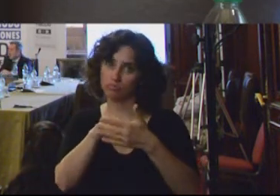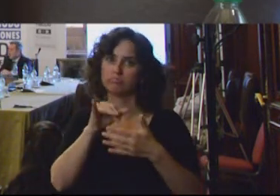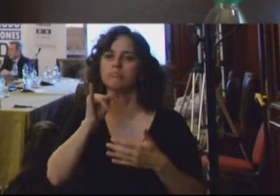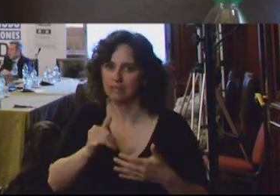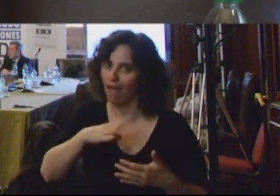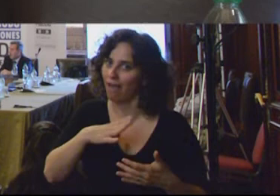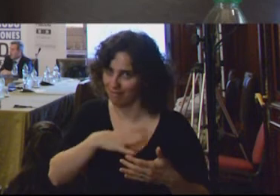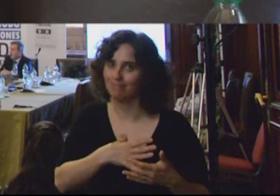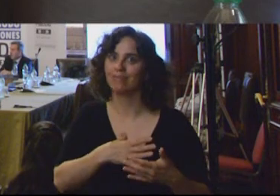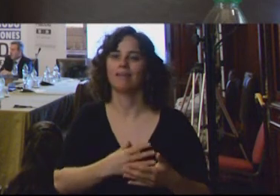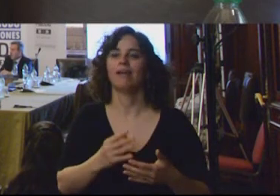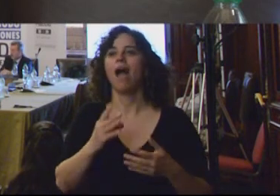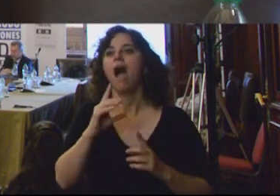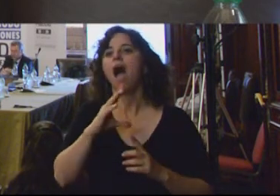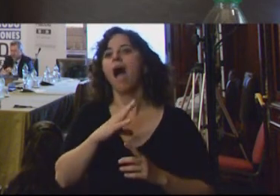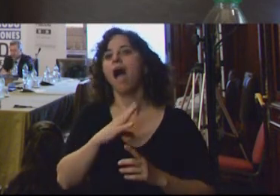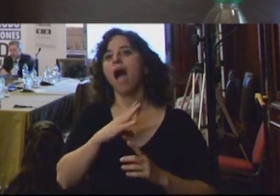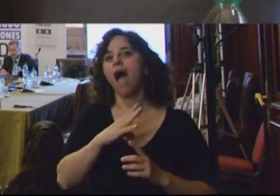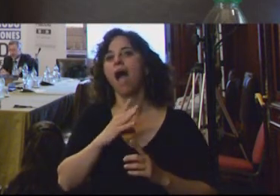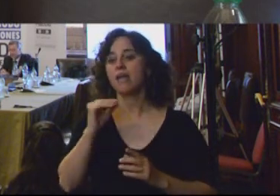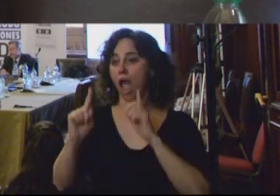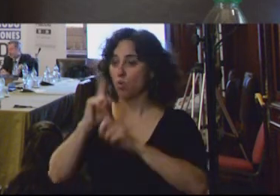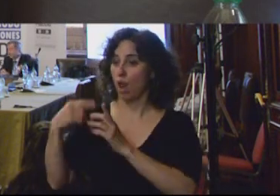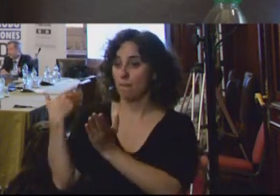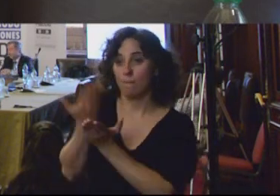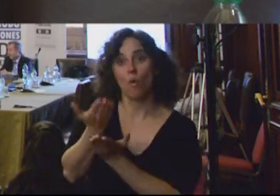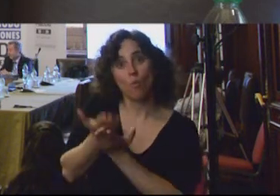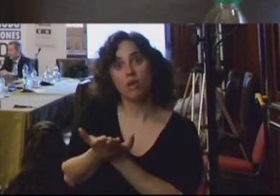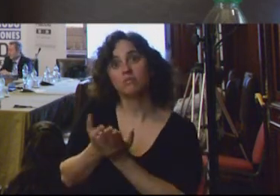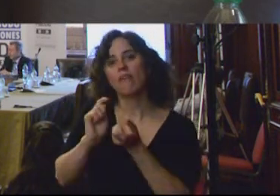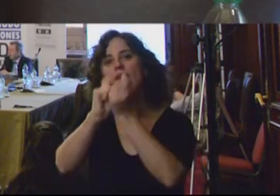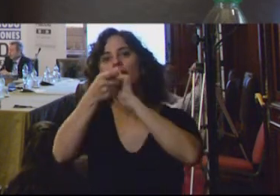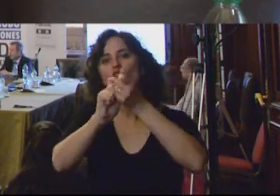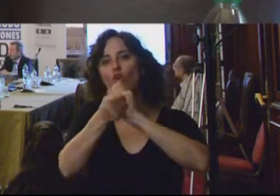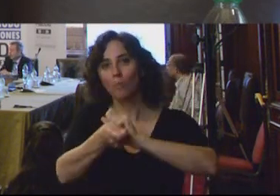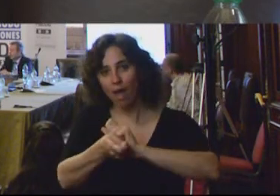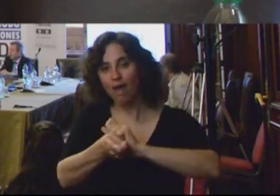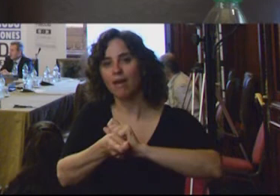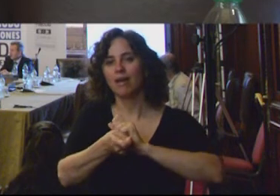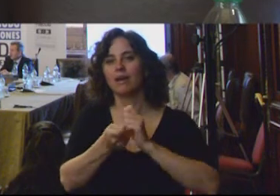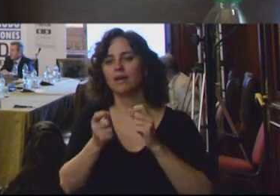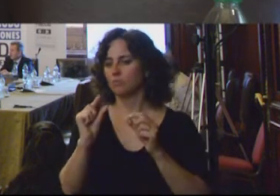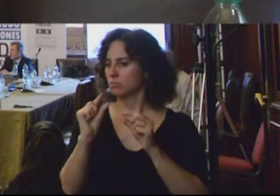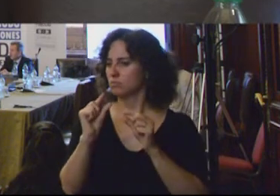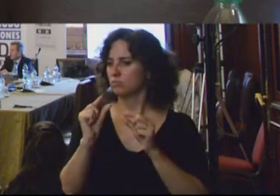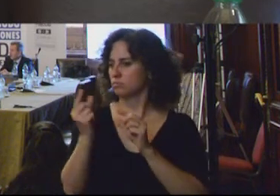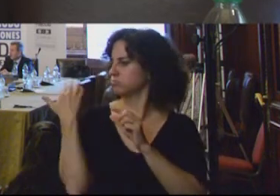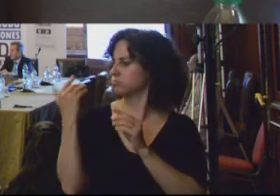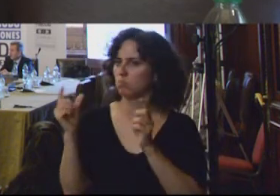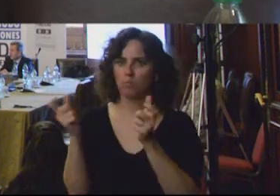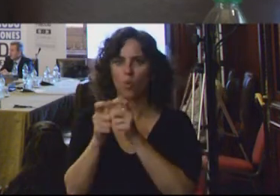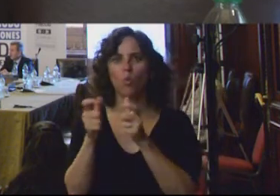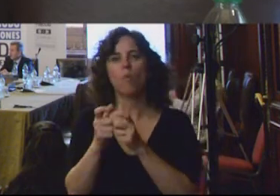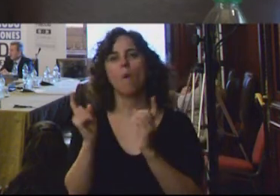ha habido algunas propuestas de reforma. Se conformó un grupo